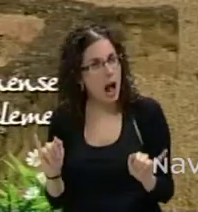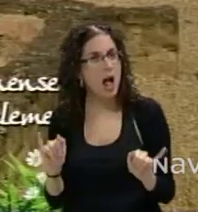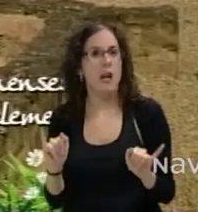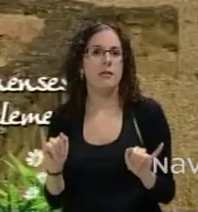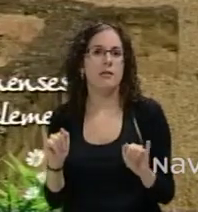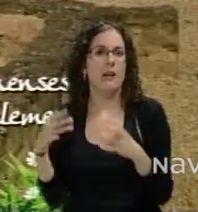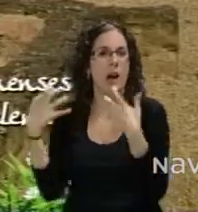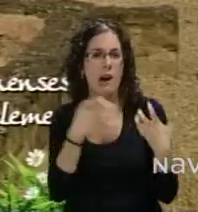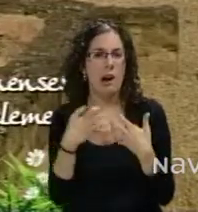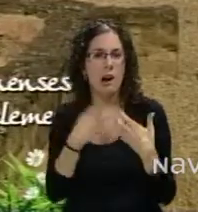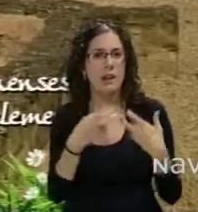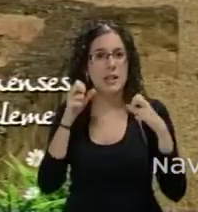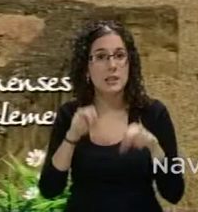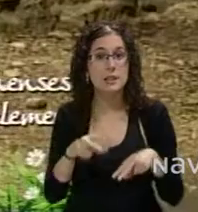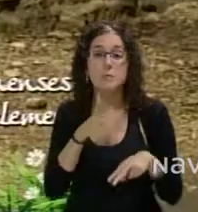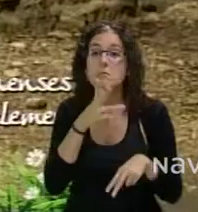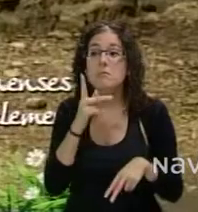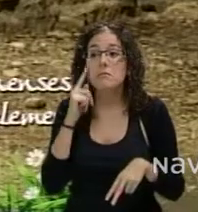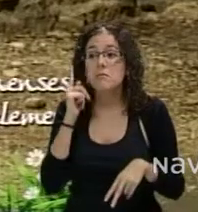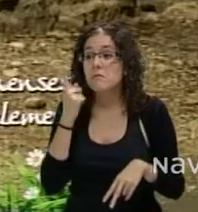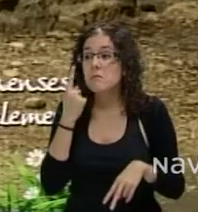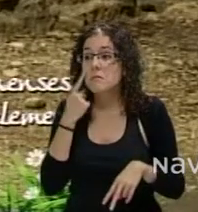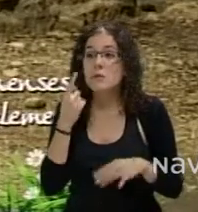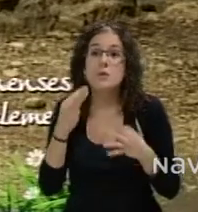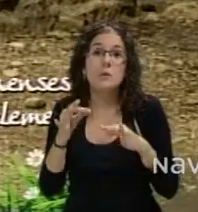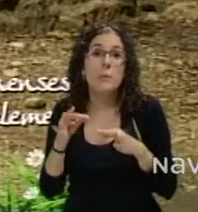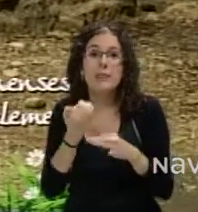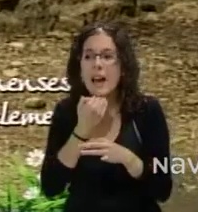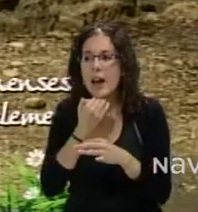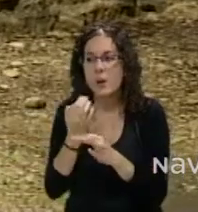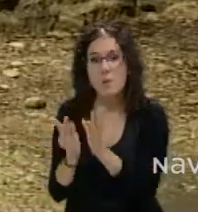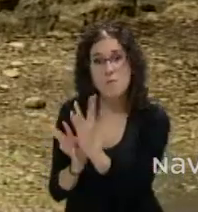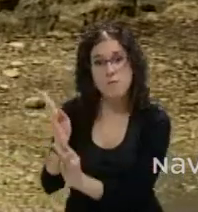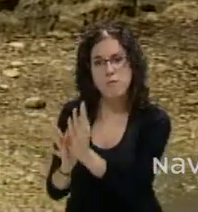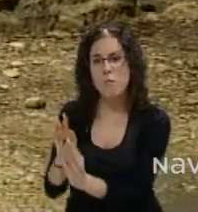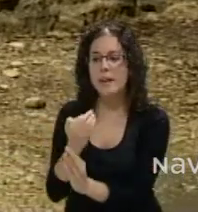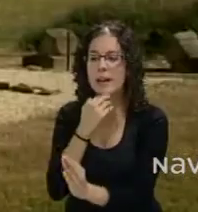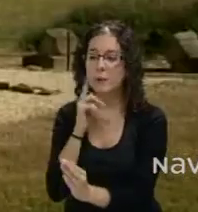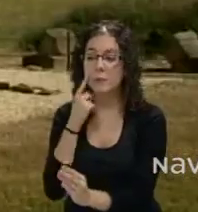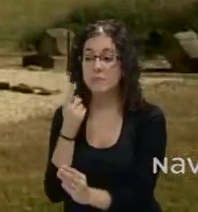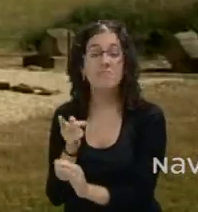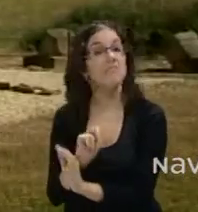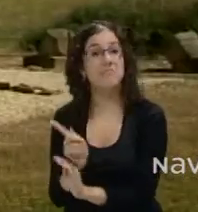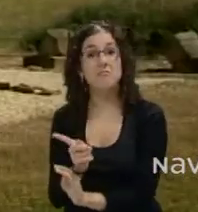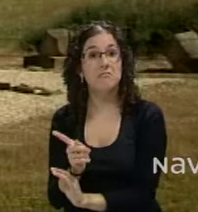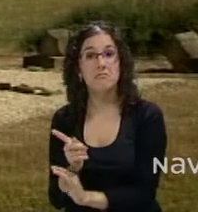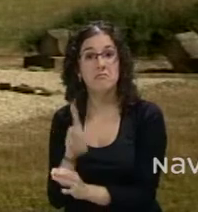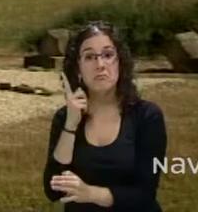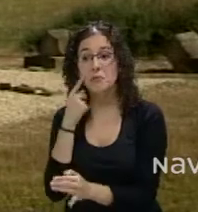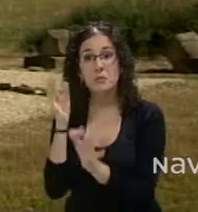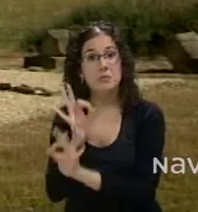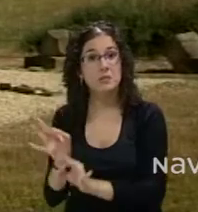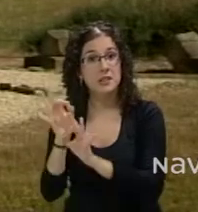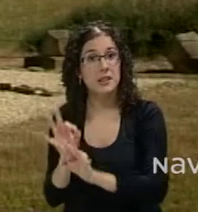hubo enfrentamientos, no han salido restos de incendio, que es lo más habitual. Cuando un pueblo avasalla a otro, pues incendia las casas. ¿Fue importante en